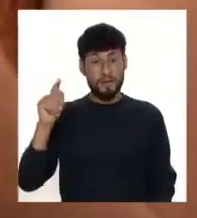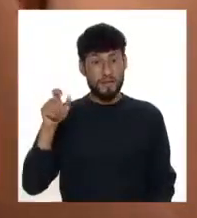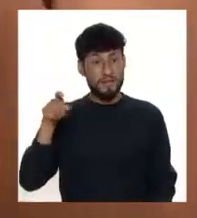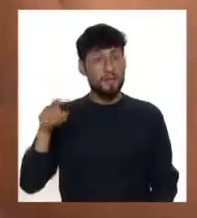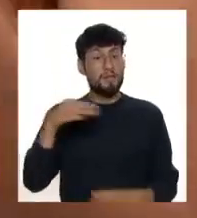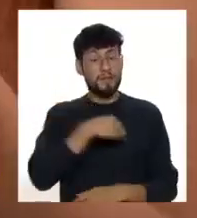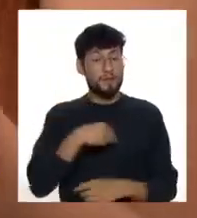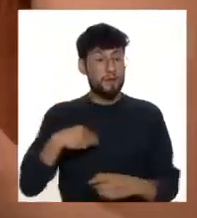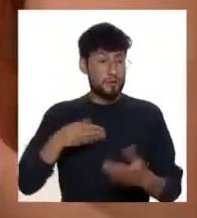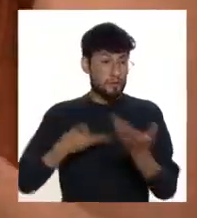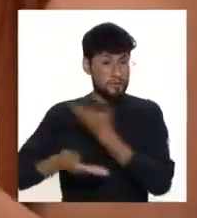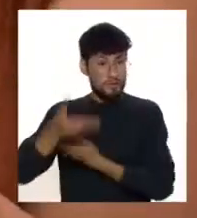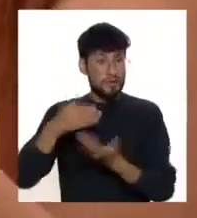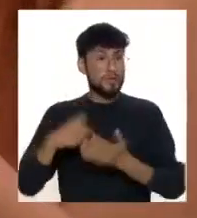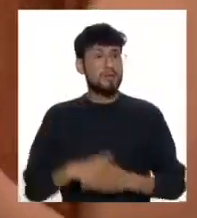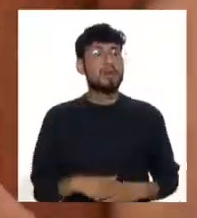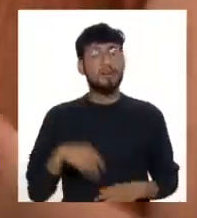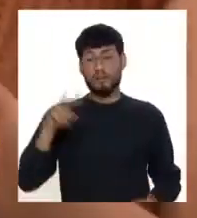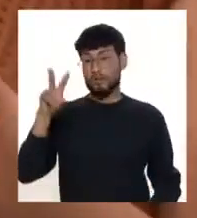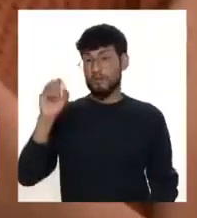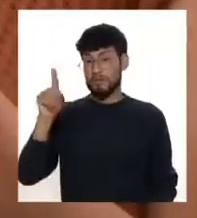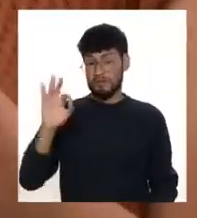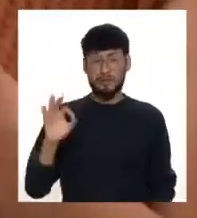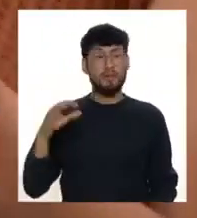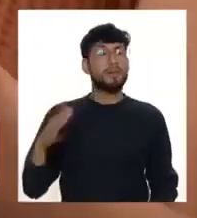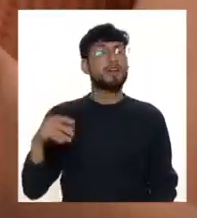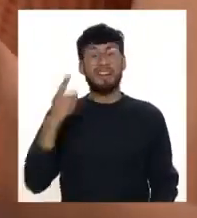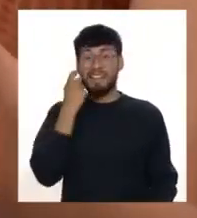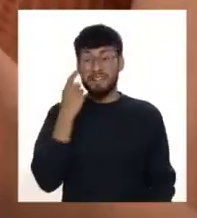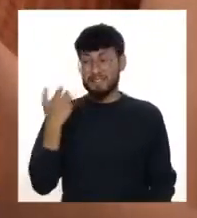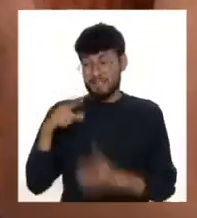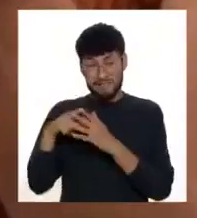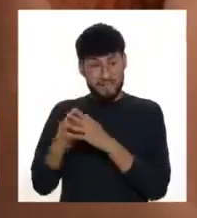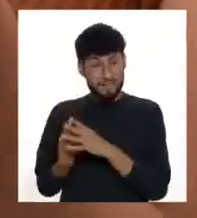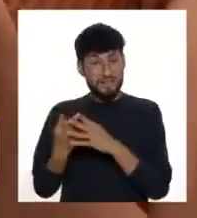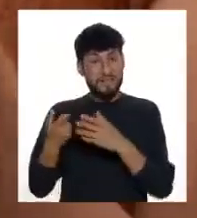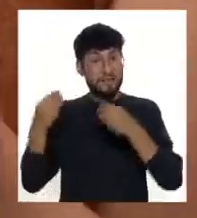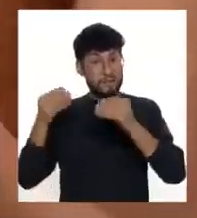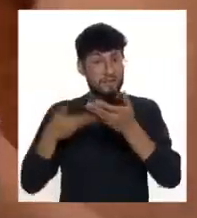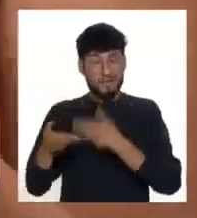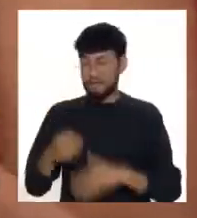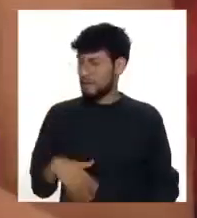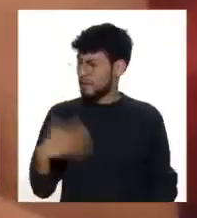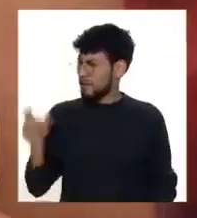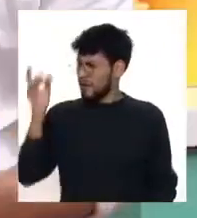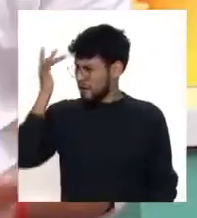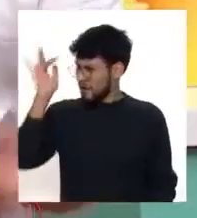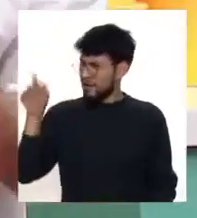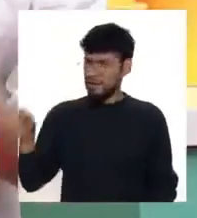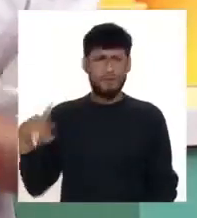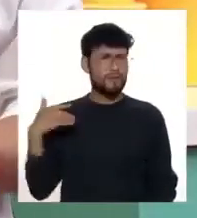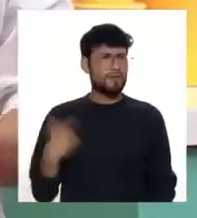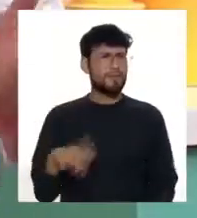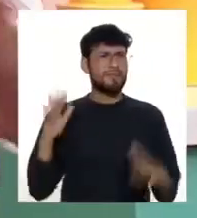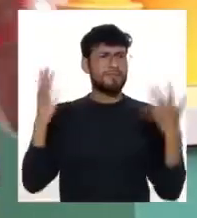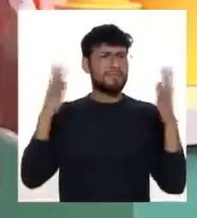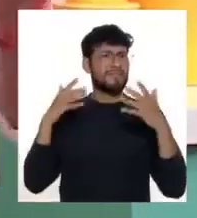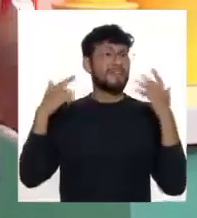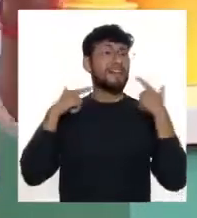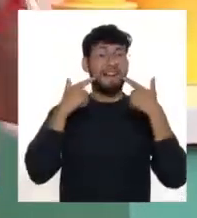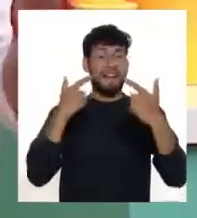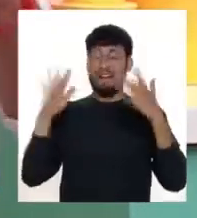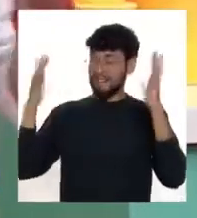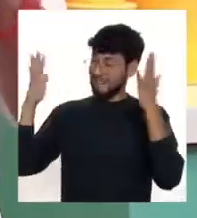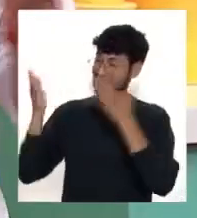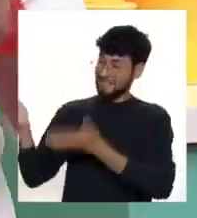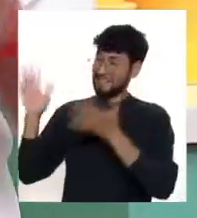producción que fue el reto vio 2019 cuando nosotros recién empezábamos en el mercado chica Qué inteligente eres Qué bárbaro un aplauso